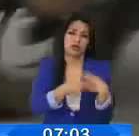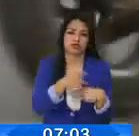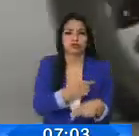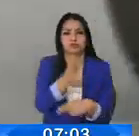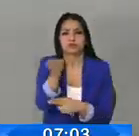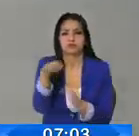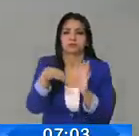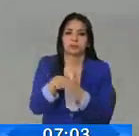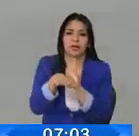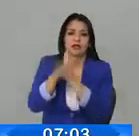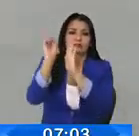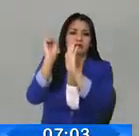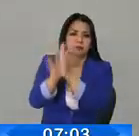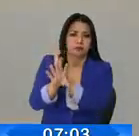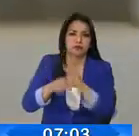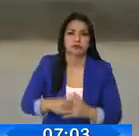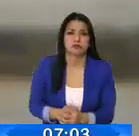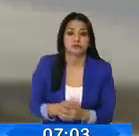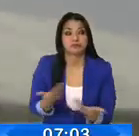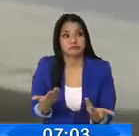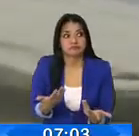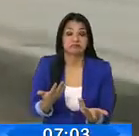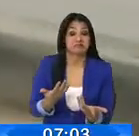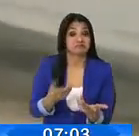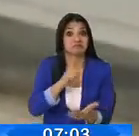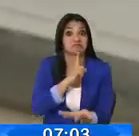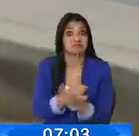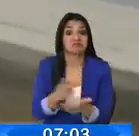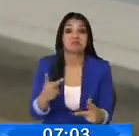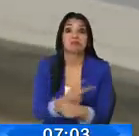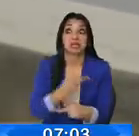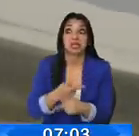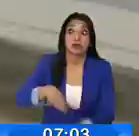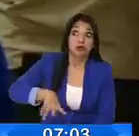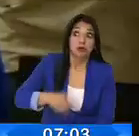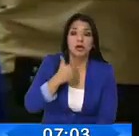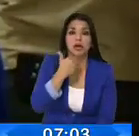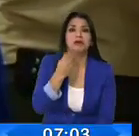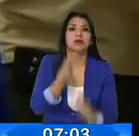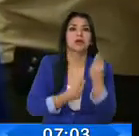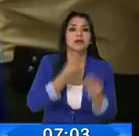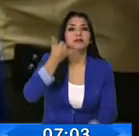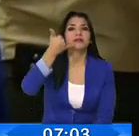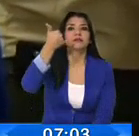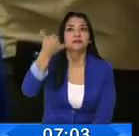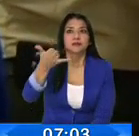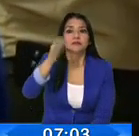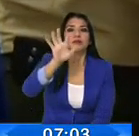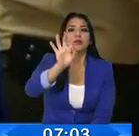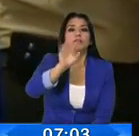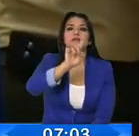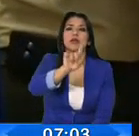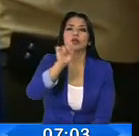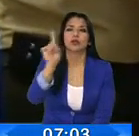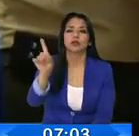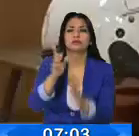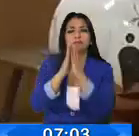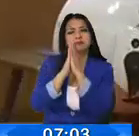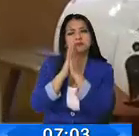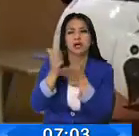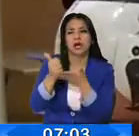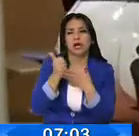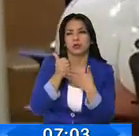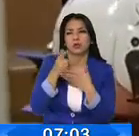bancaria. Y para evitar ser blanco fácil de los delincuentes, llamó al EQ911 y solicitó